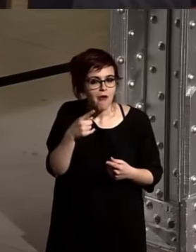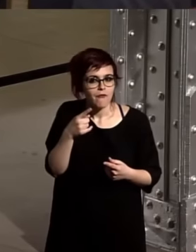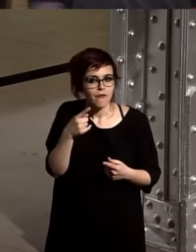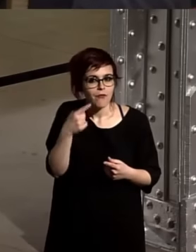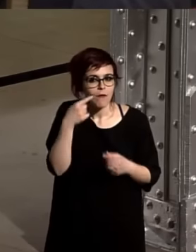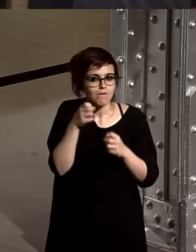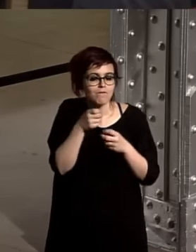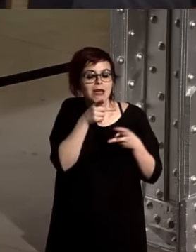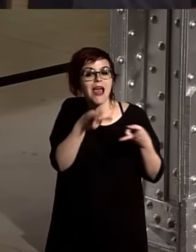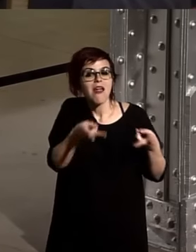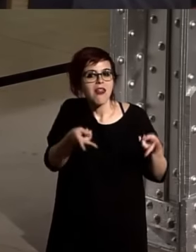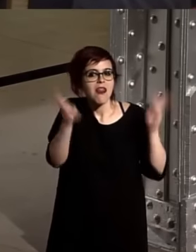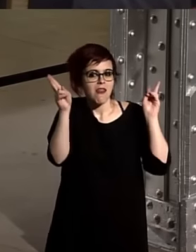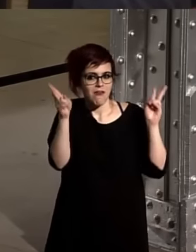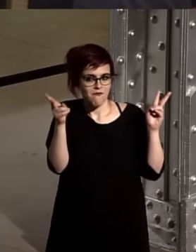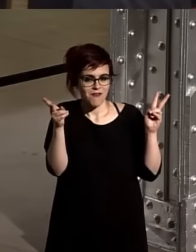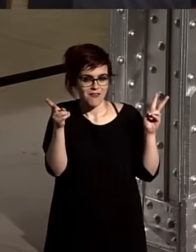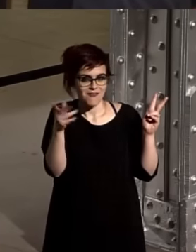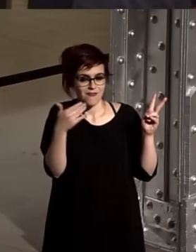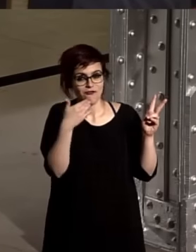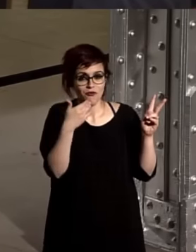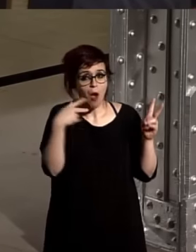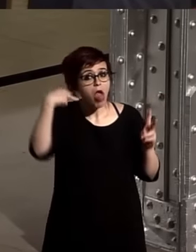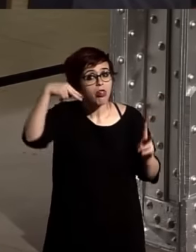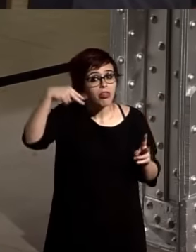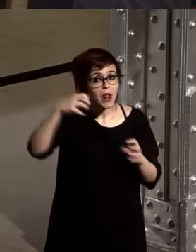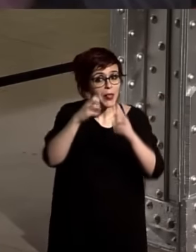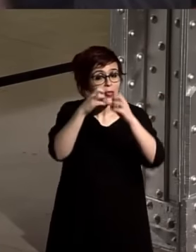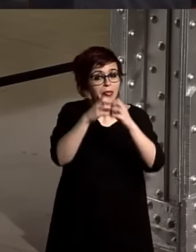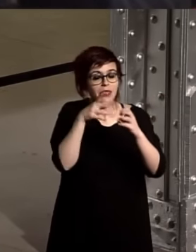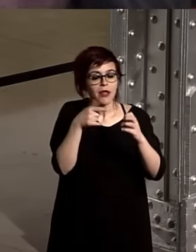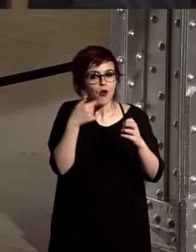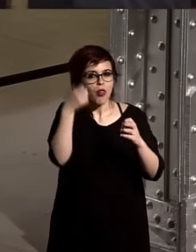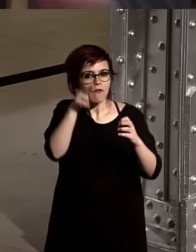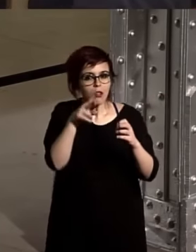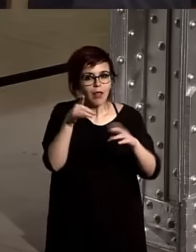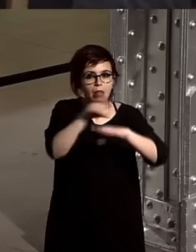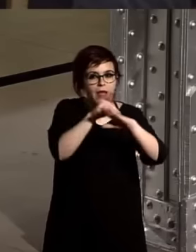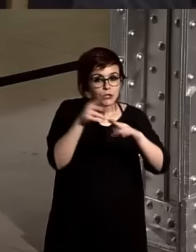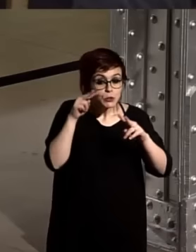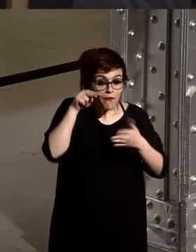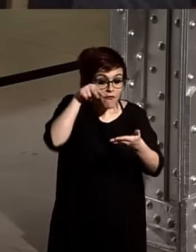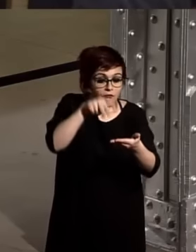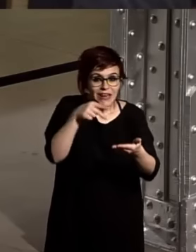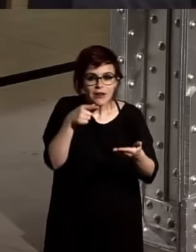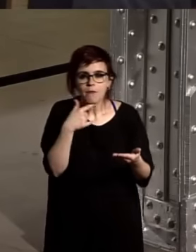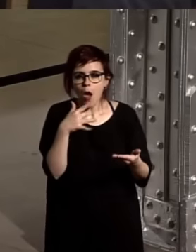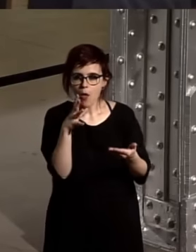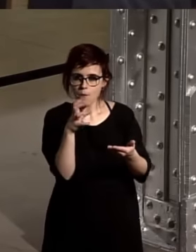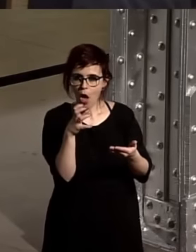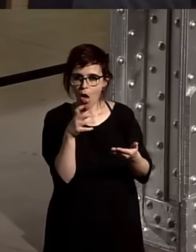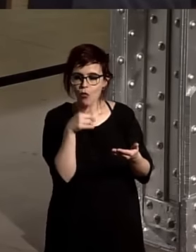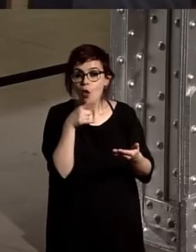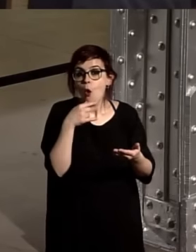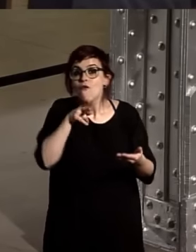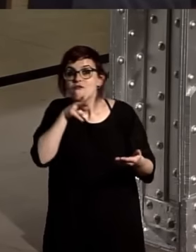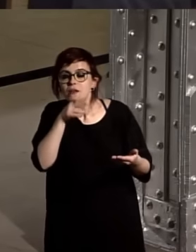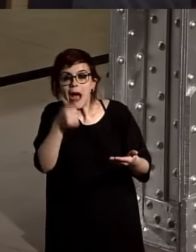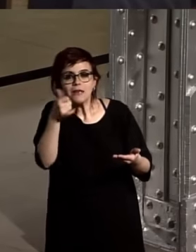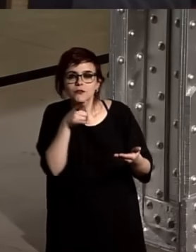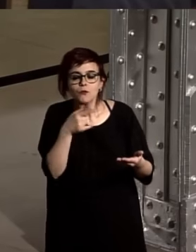eh libre de de saber si esa cereza que está tomando sin necesidad de leer datos o de ver si es la más madura o la más verde